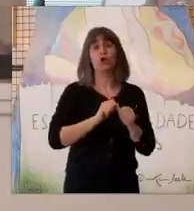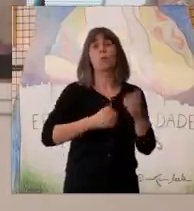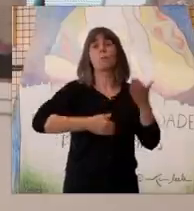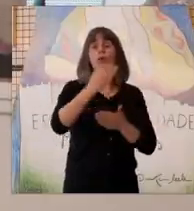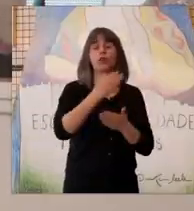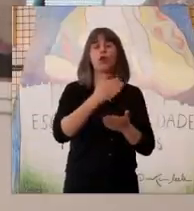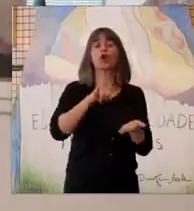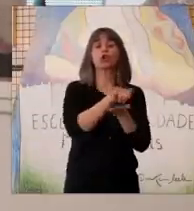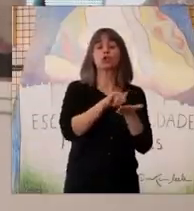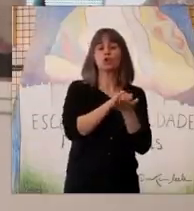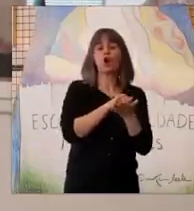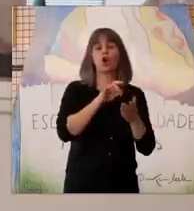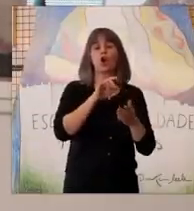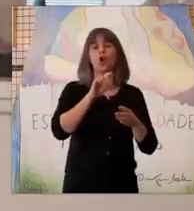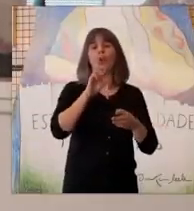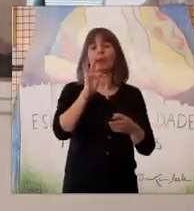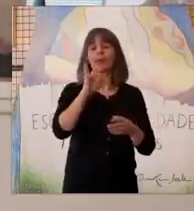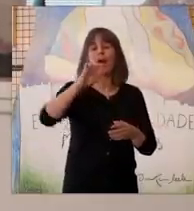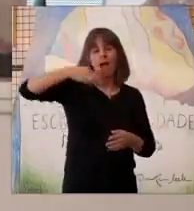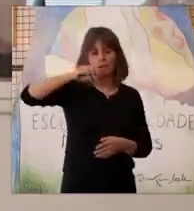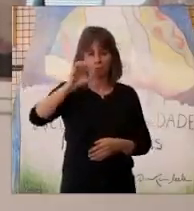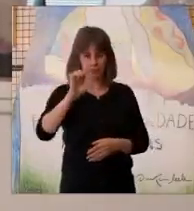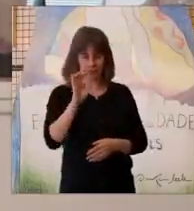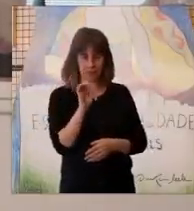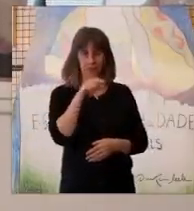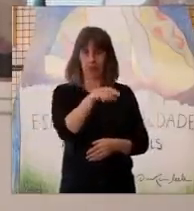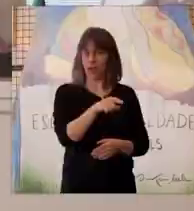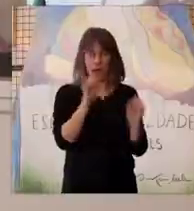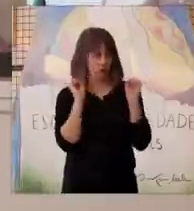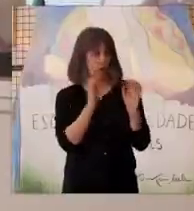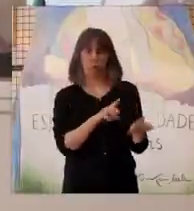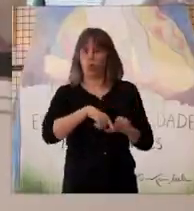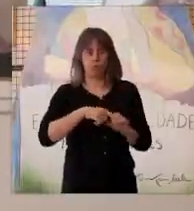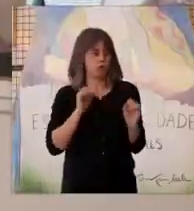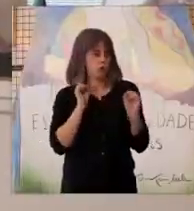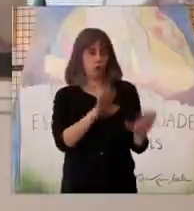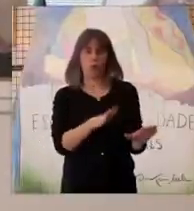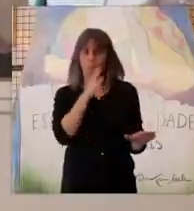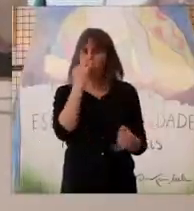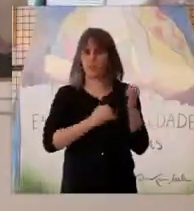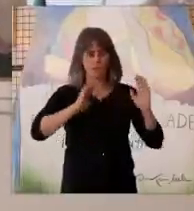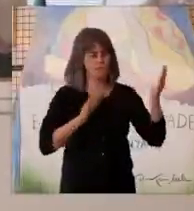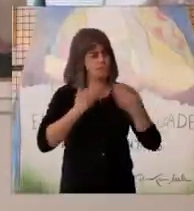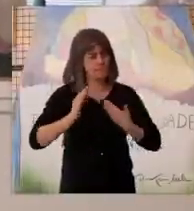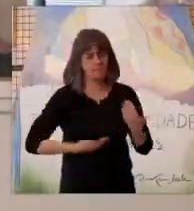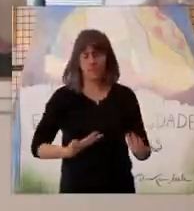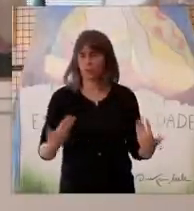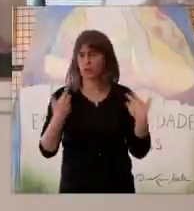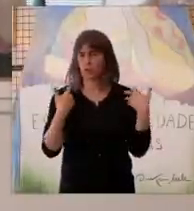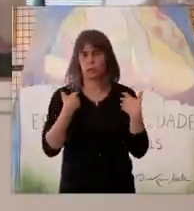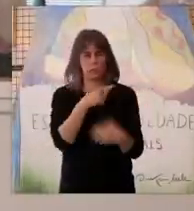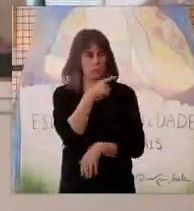la carga mental que le suponía y el esfuerzo que le suponía Y el dolor personal que le suponía era tremendo entonces